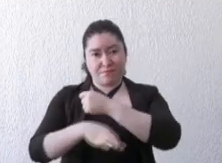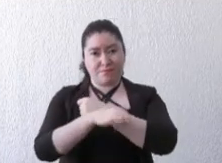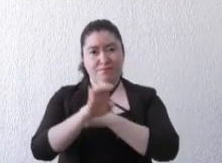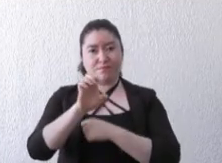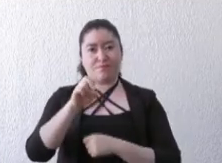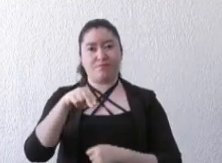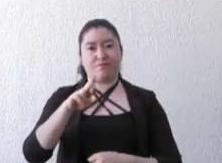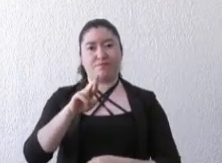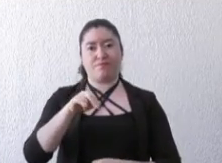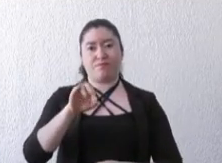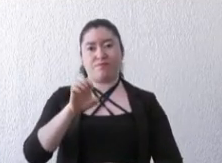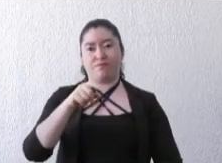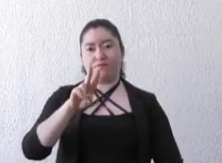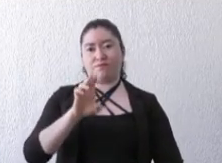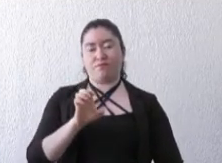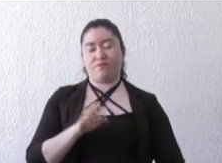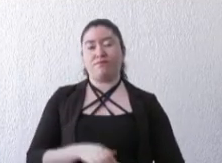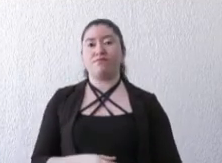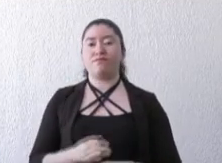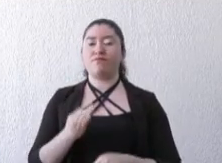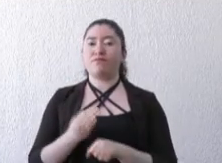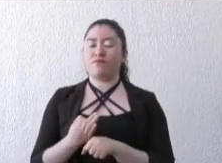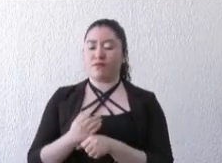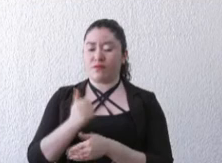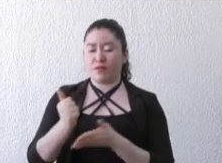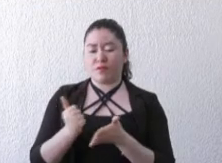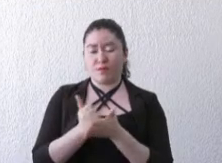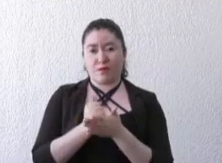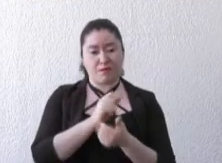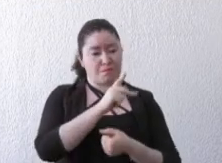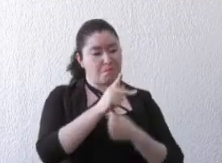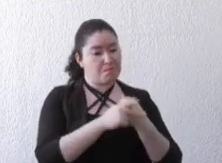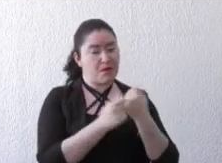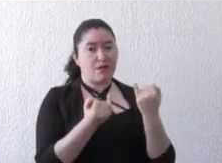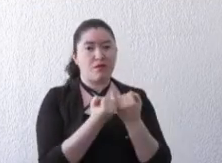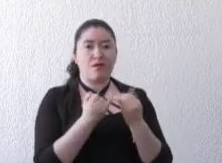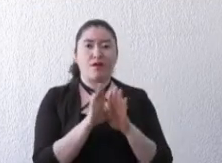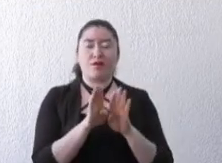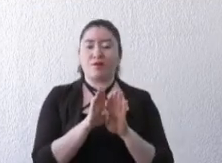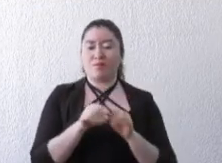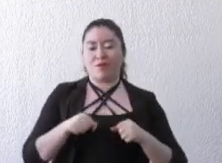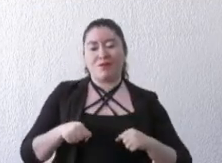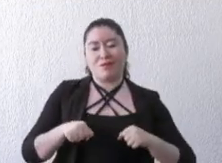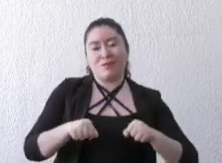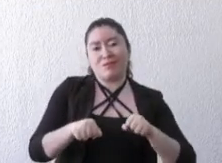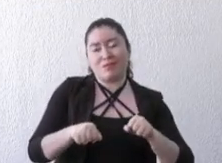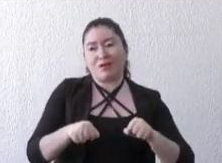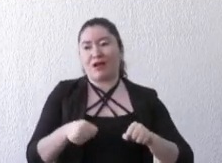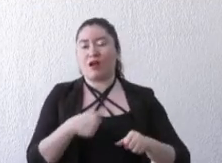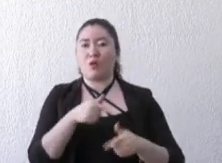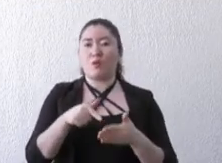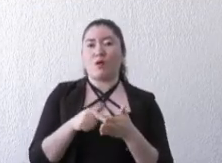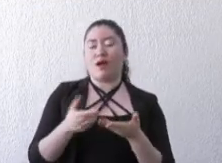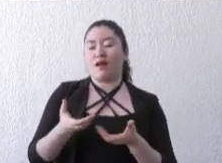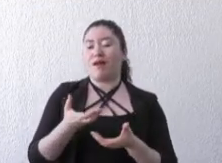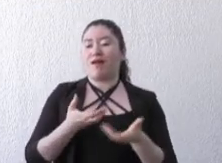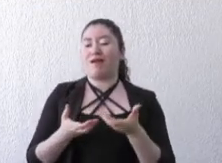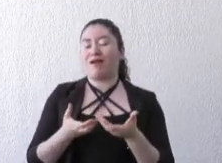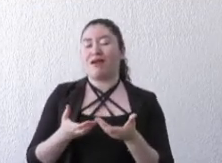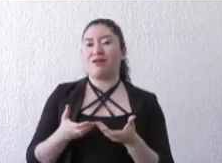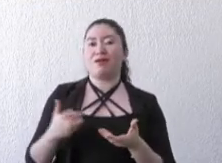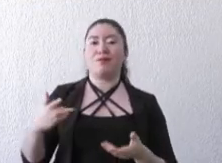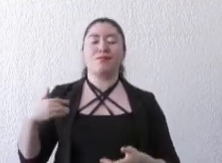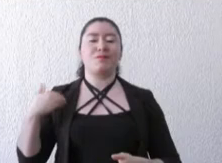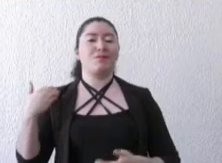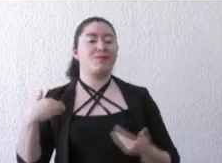hemos acostumbrado en esta ciudad, en el país, a pasear en los centros comerciales. ¿Por qué deben ser